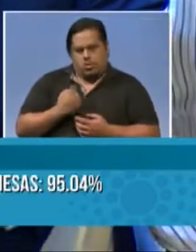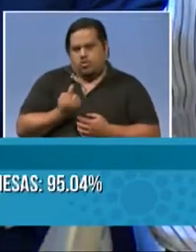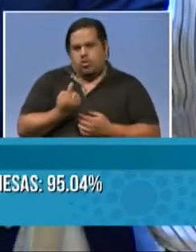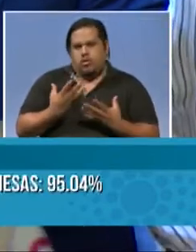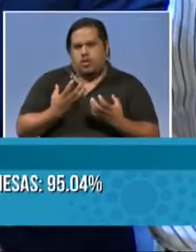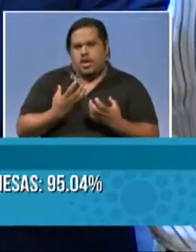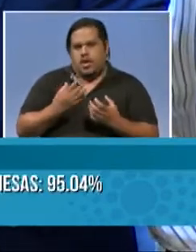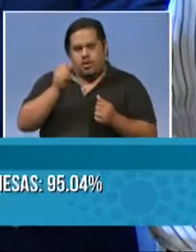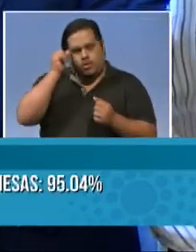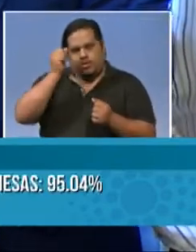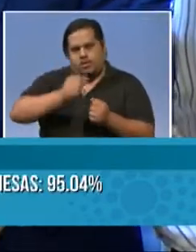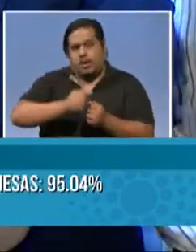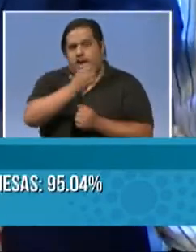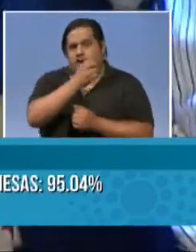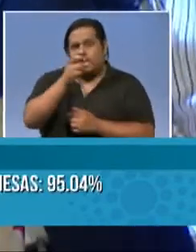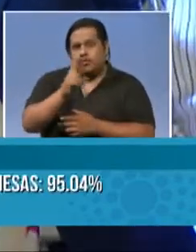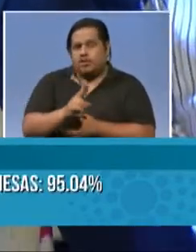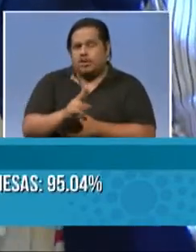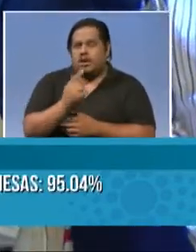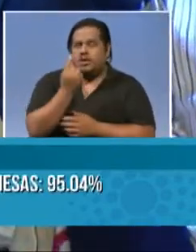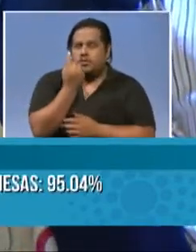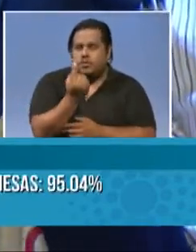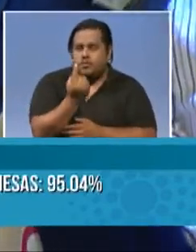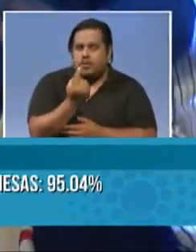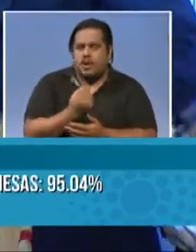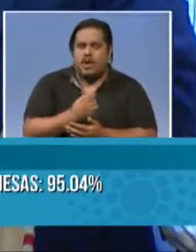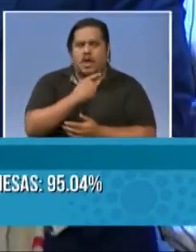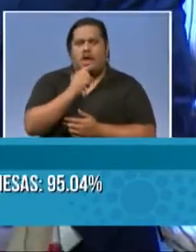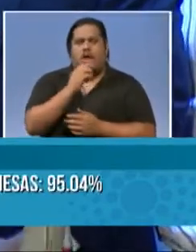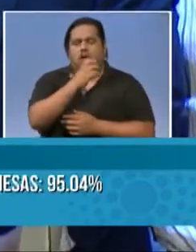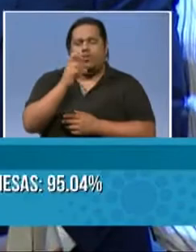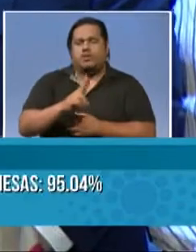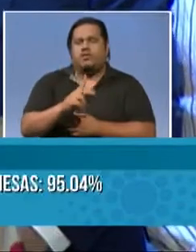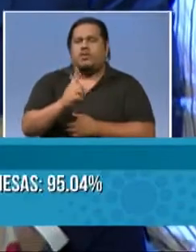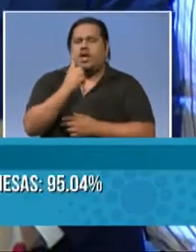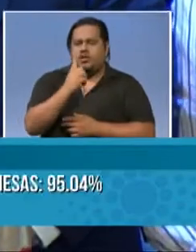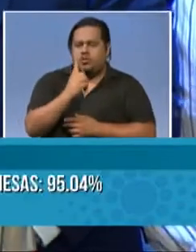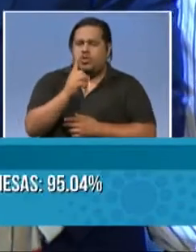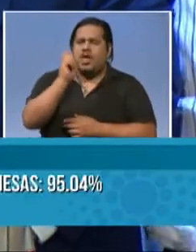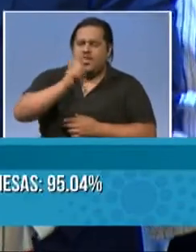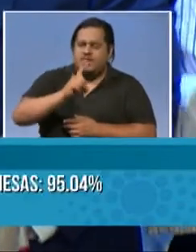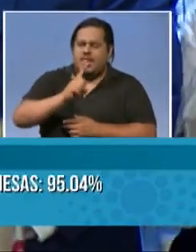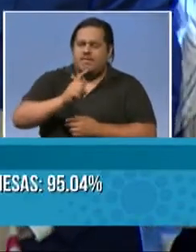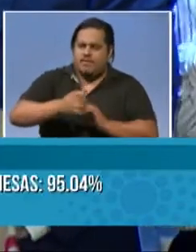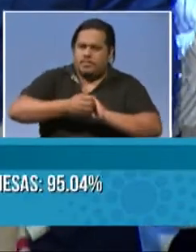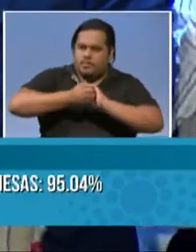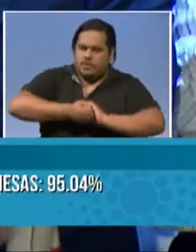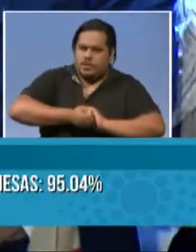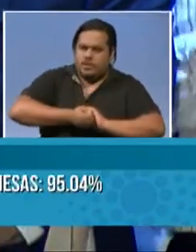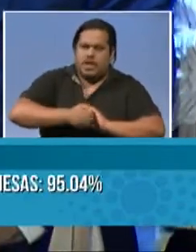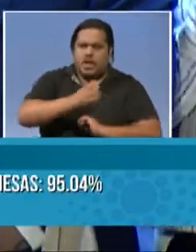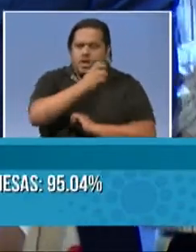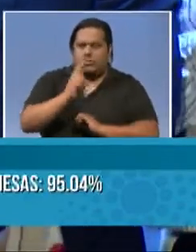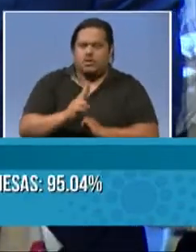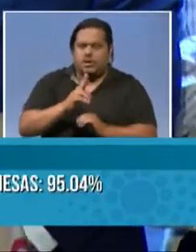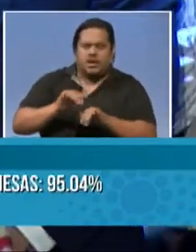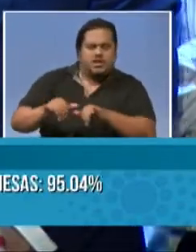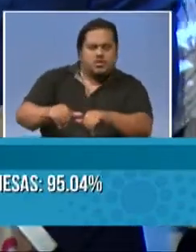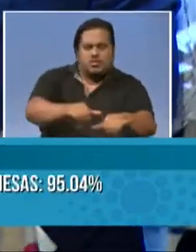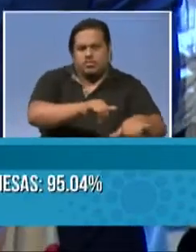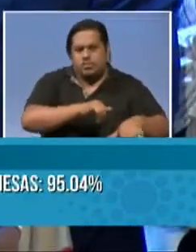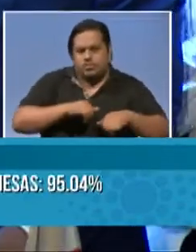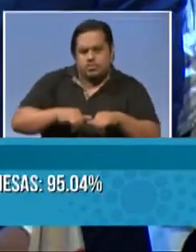yo nada más quisiera recordar que Costa Rica es una. Costa Rica es una y se tiene que mantener unida. Costa Rica somos todos y